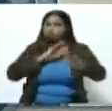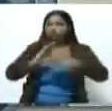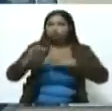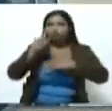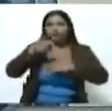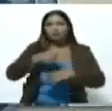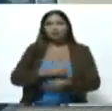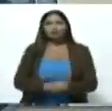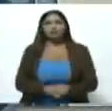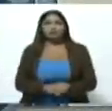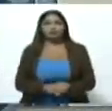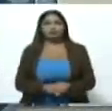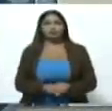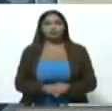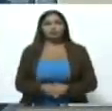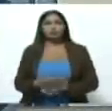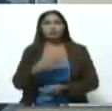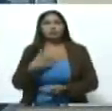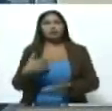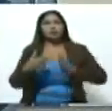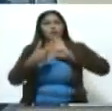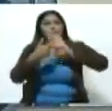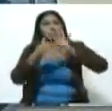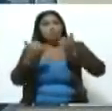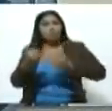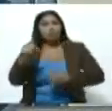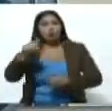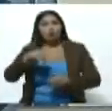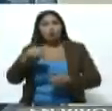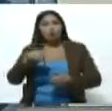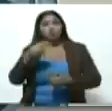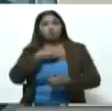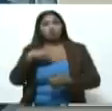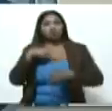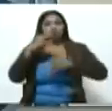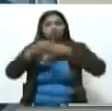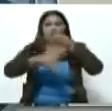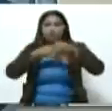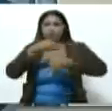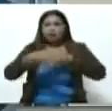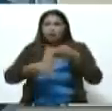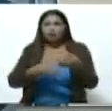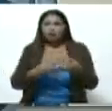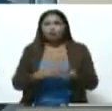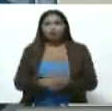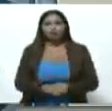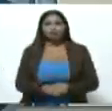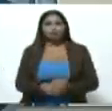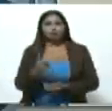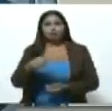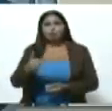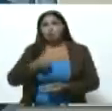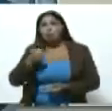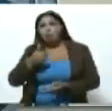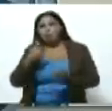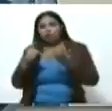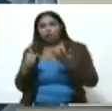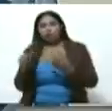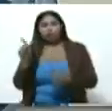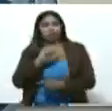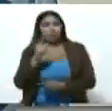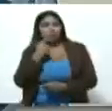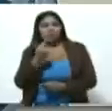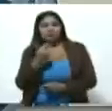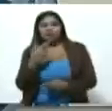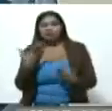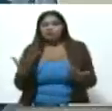Quiero destacar en el marco de esto que estamos hoy hablando, que no tiene cualquier cosa, no puede decirse que